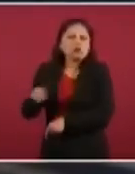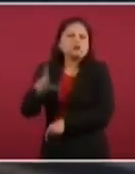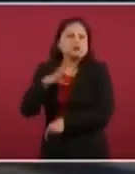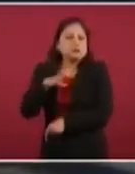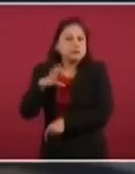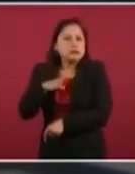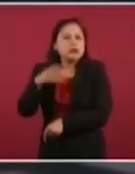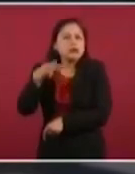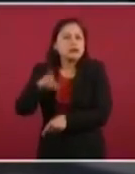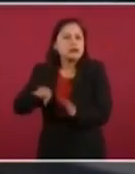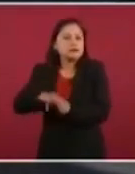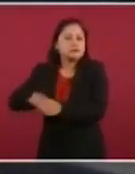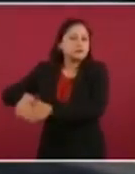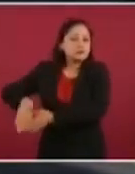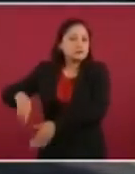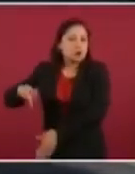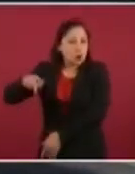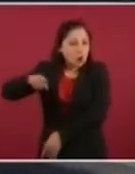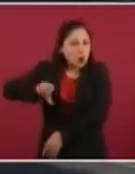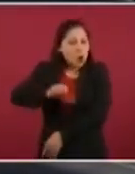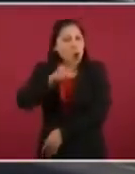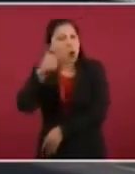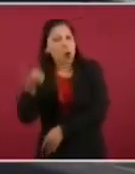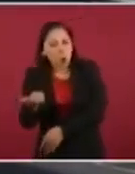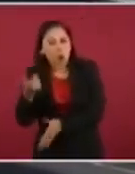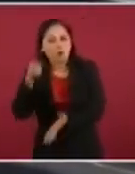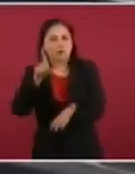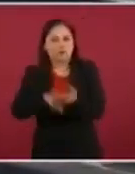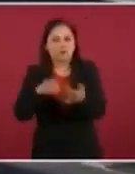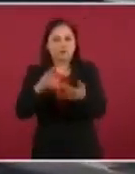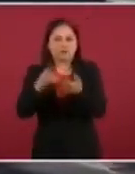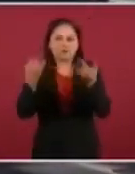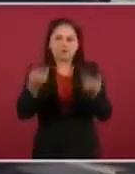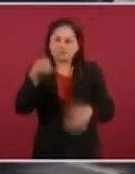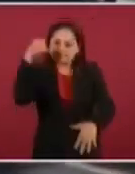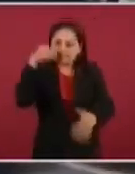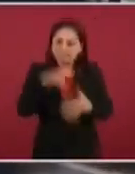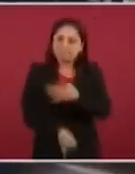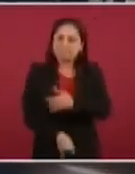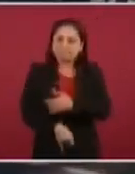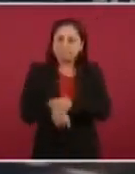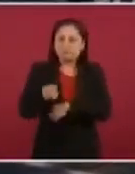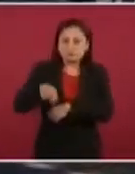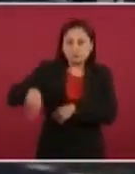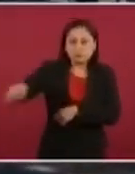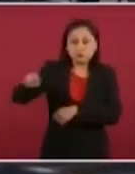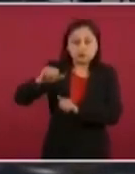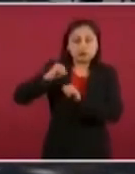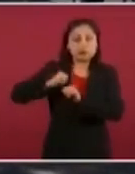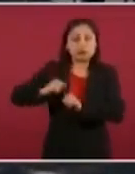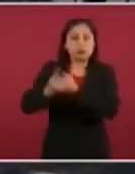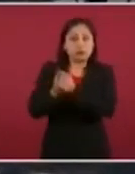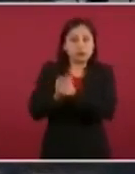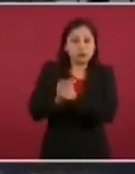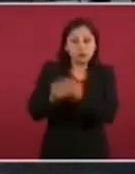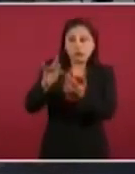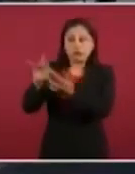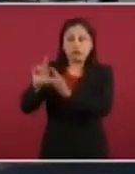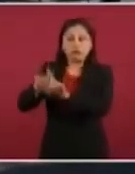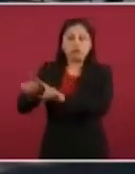tenemos que mostrar en los medios de comunicación y que todos ayudemos